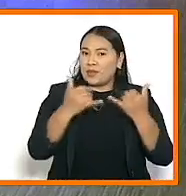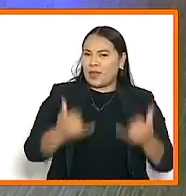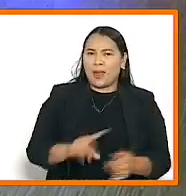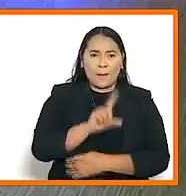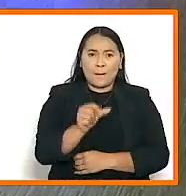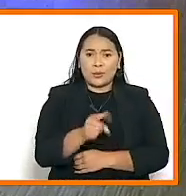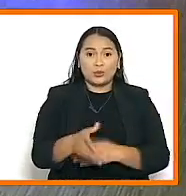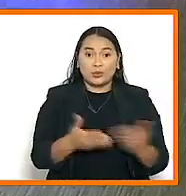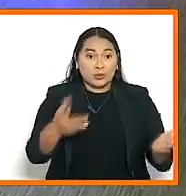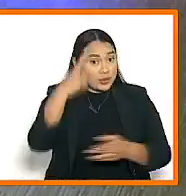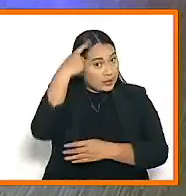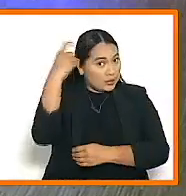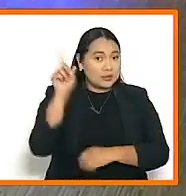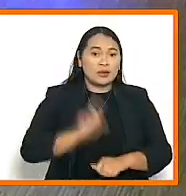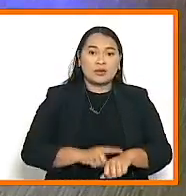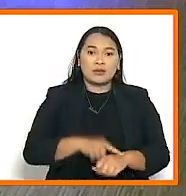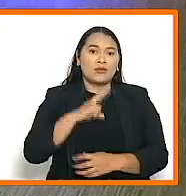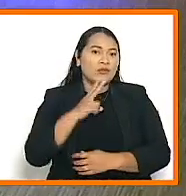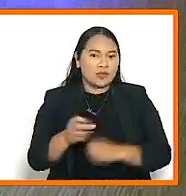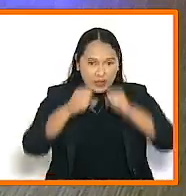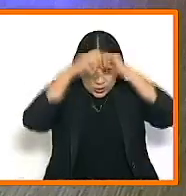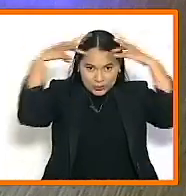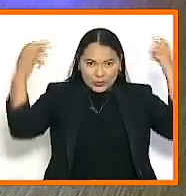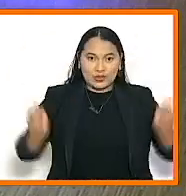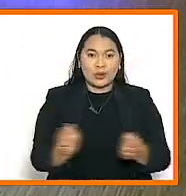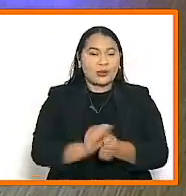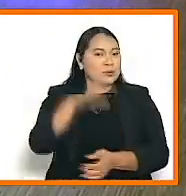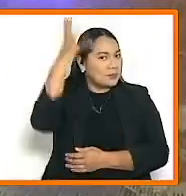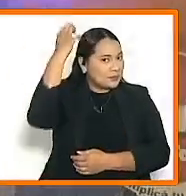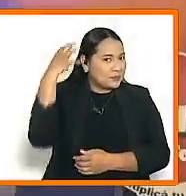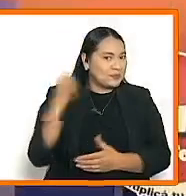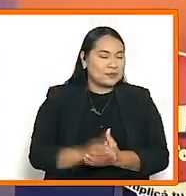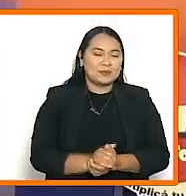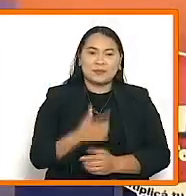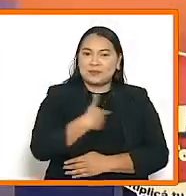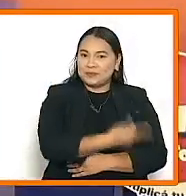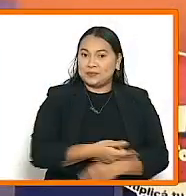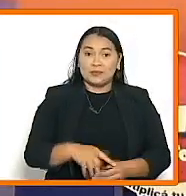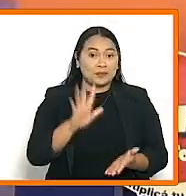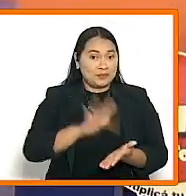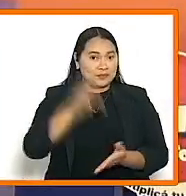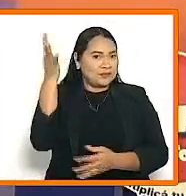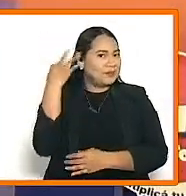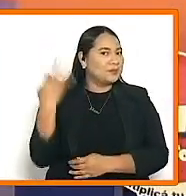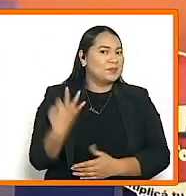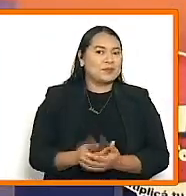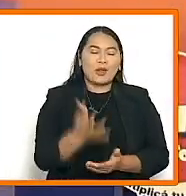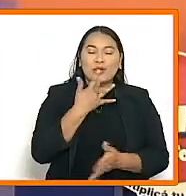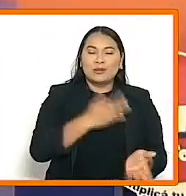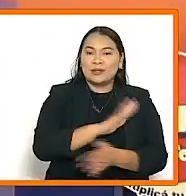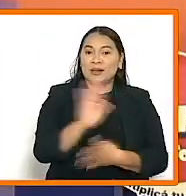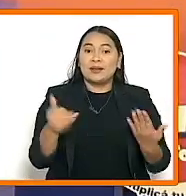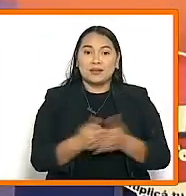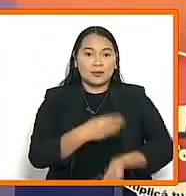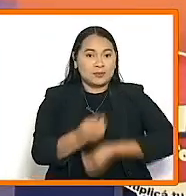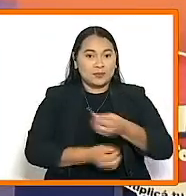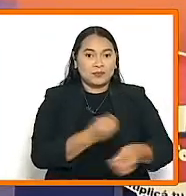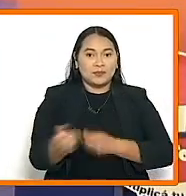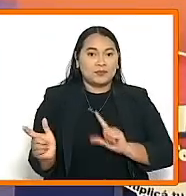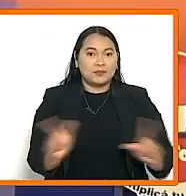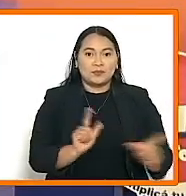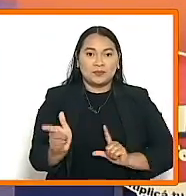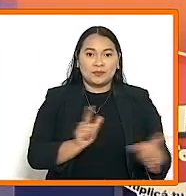qué soñaste porque es momento de que lo hagas una realidad junto a Charlene gracias francini Te deseo muchísima suerte ya que nuestras esferas están